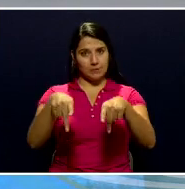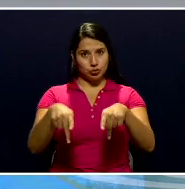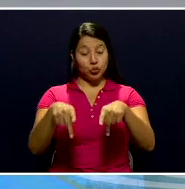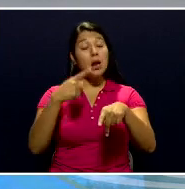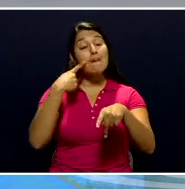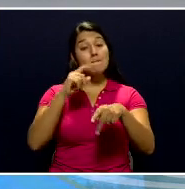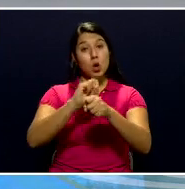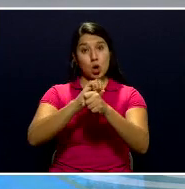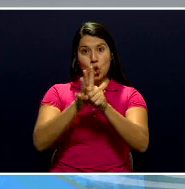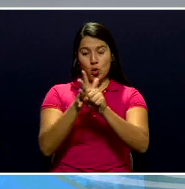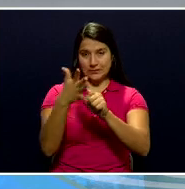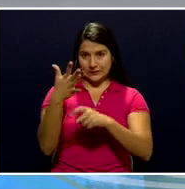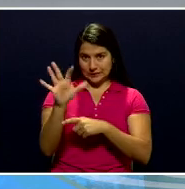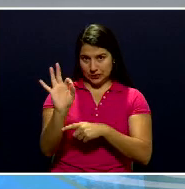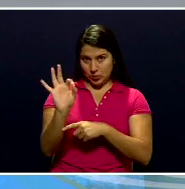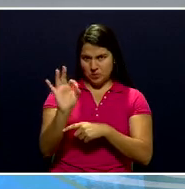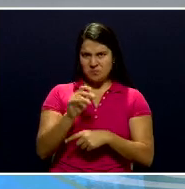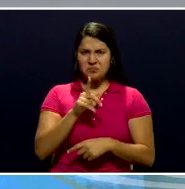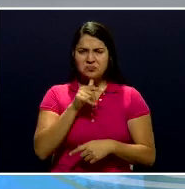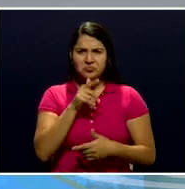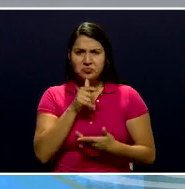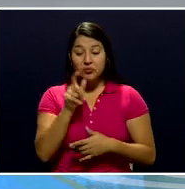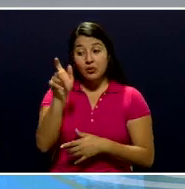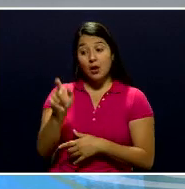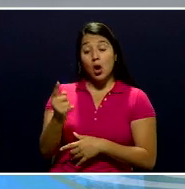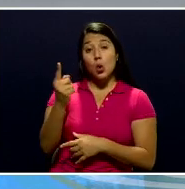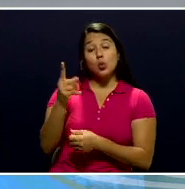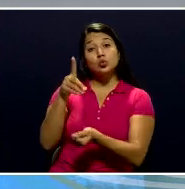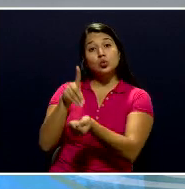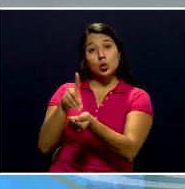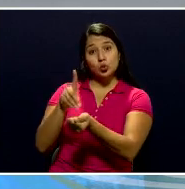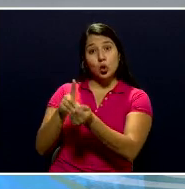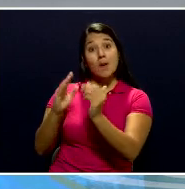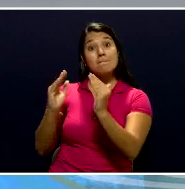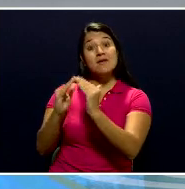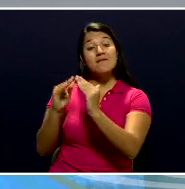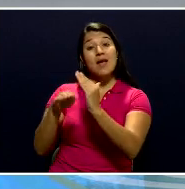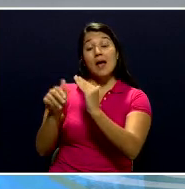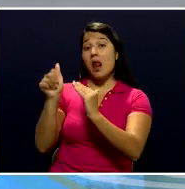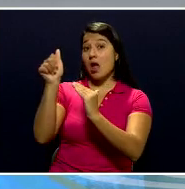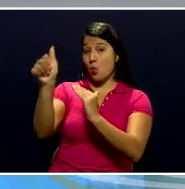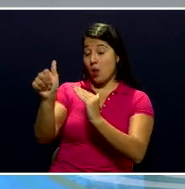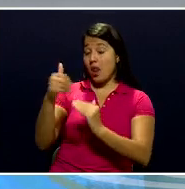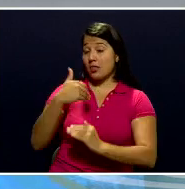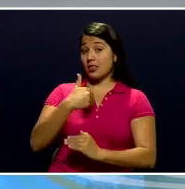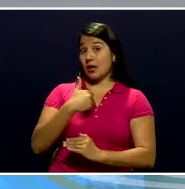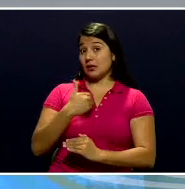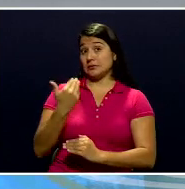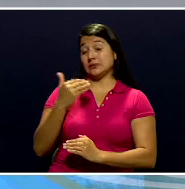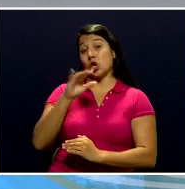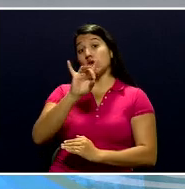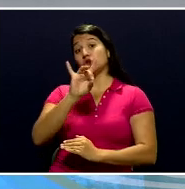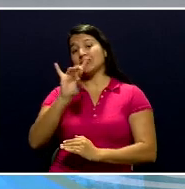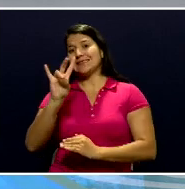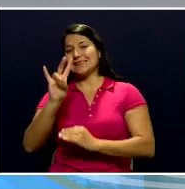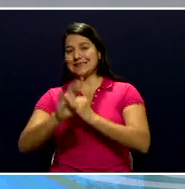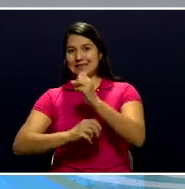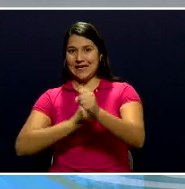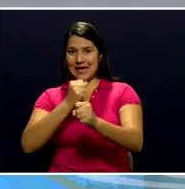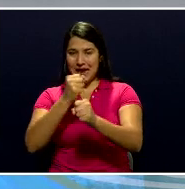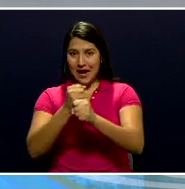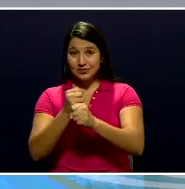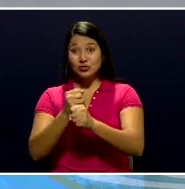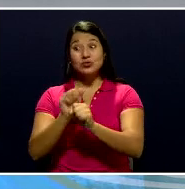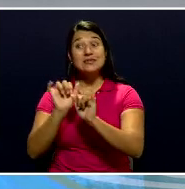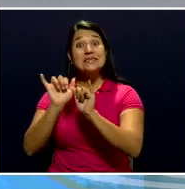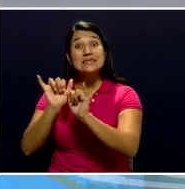del COVID-19. Se trata de un médico alajuelense de 87 años que se encontraba internado en